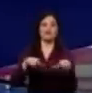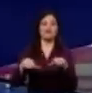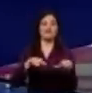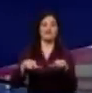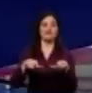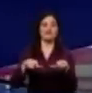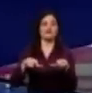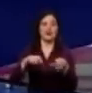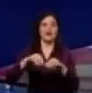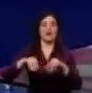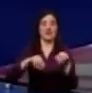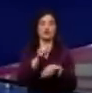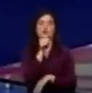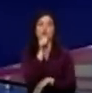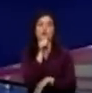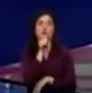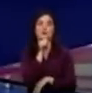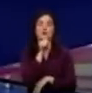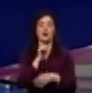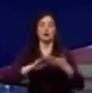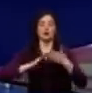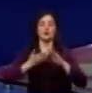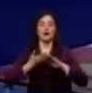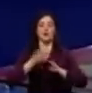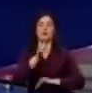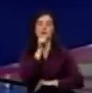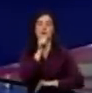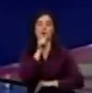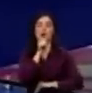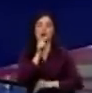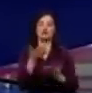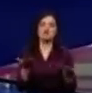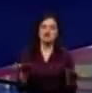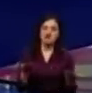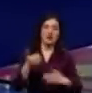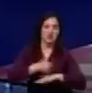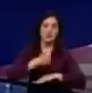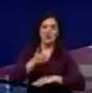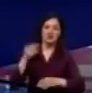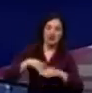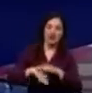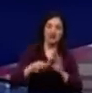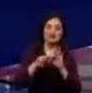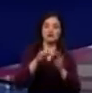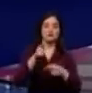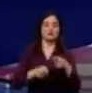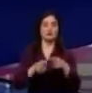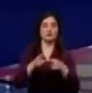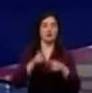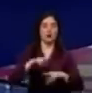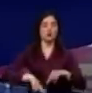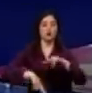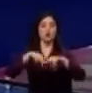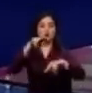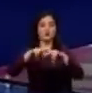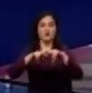está ubicado en un terreno privado. La comunidad lo ha construido en un terreno privado y pues la autoridad no puede intervenir ahí. Pero dicen que han construido un puente